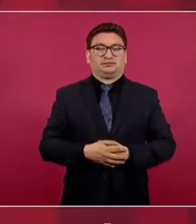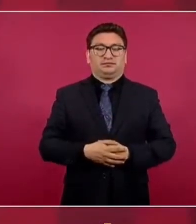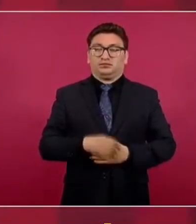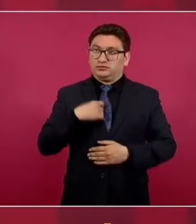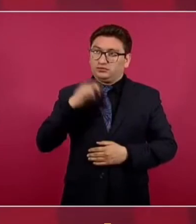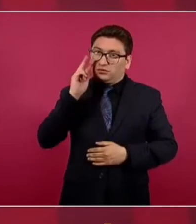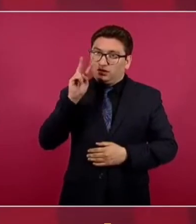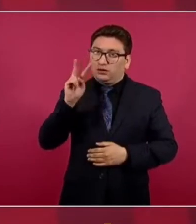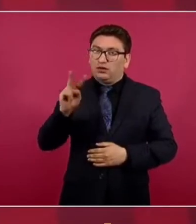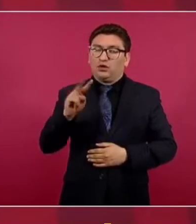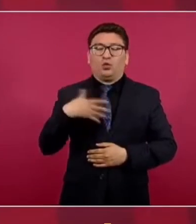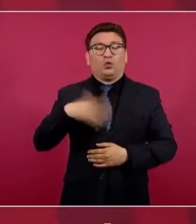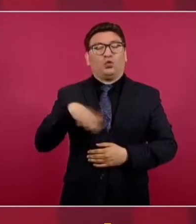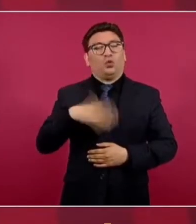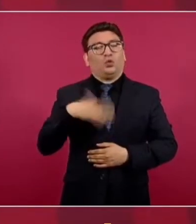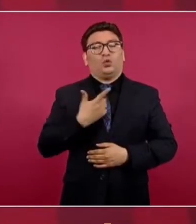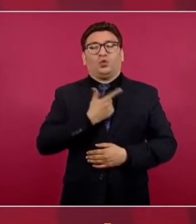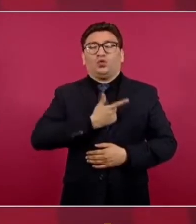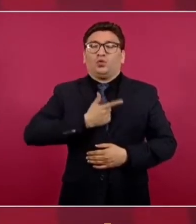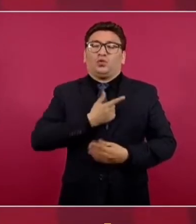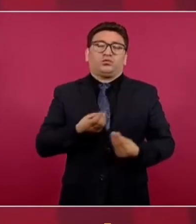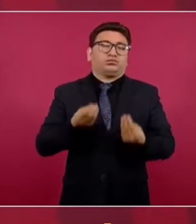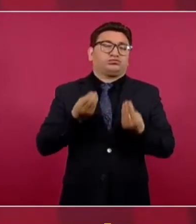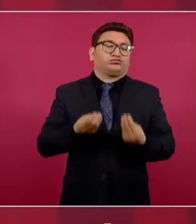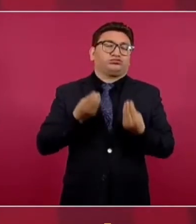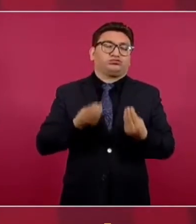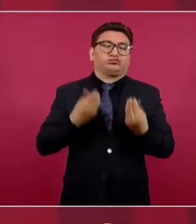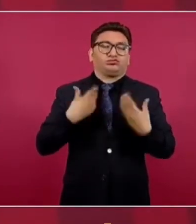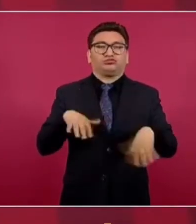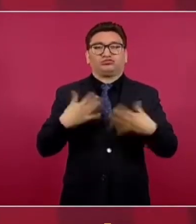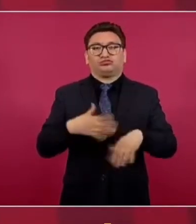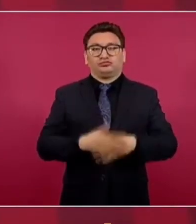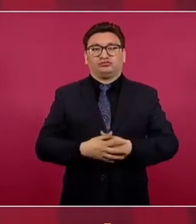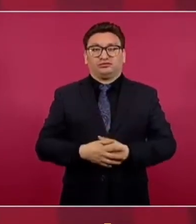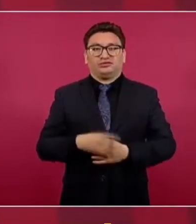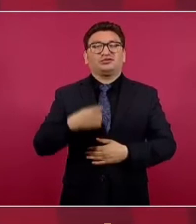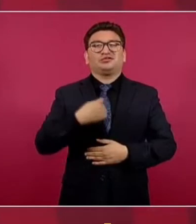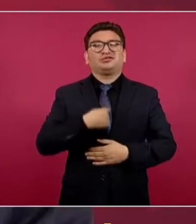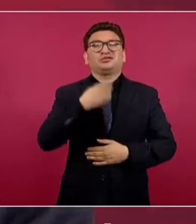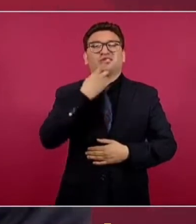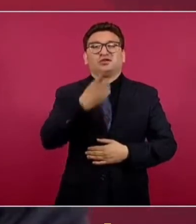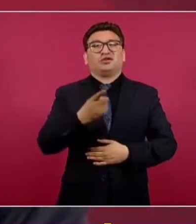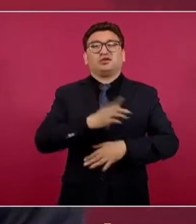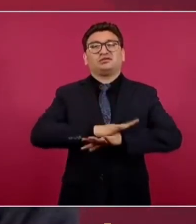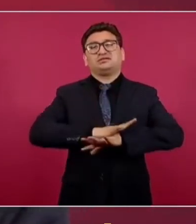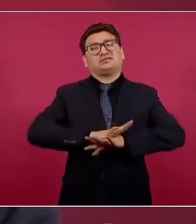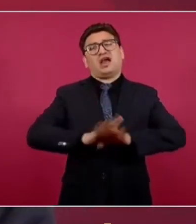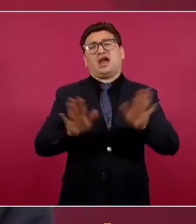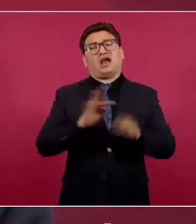me da muchísimo gusto, ya es para decir, me puedo